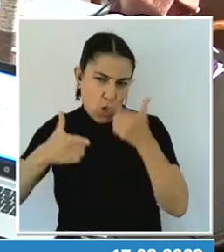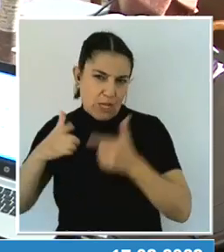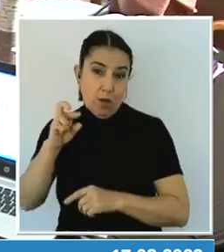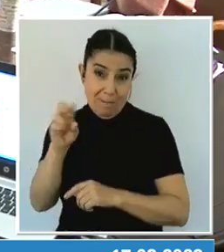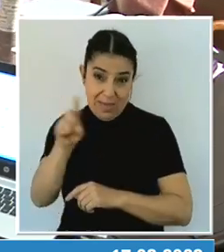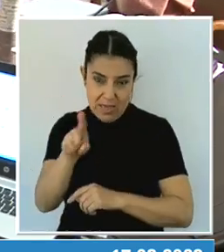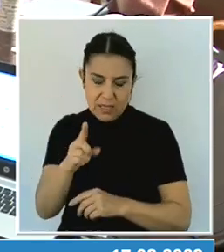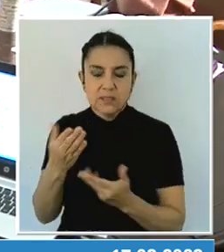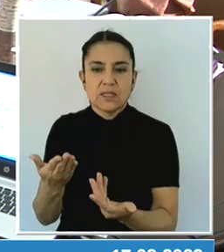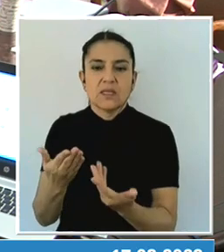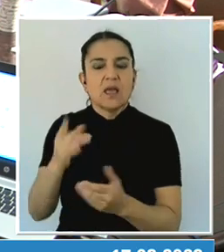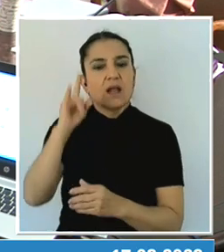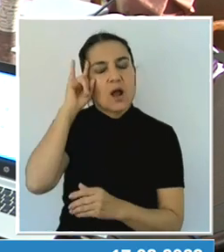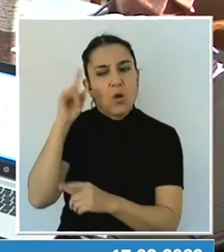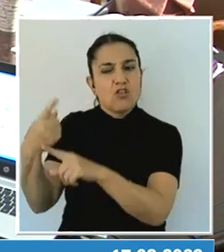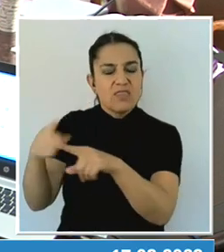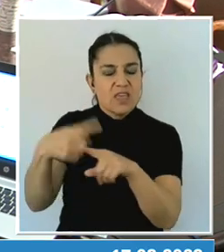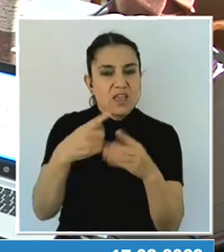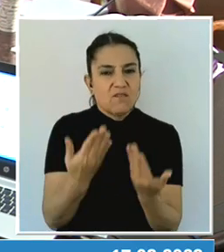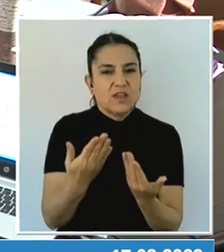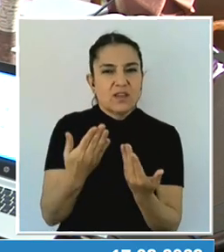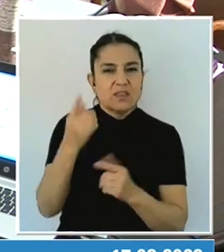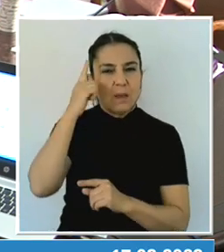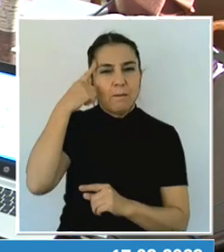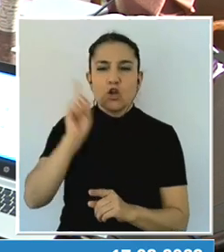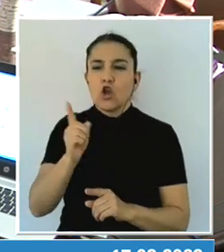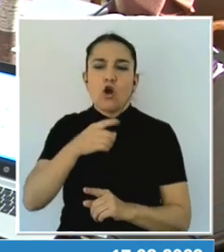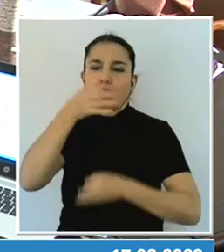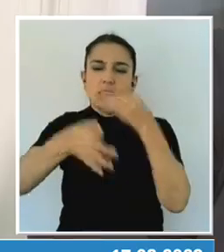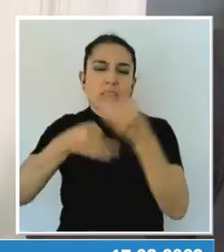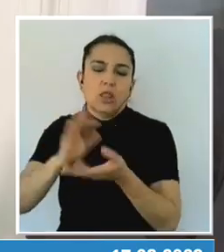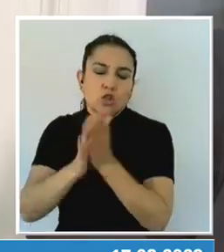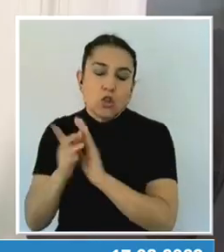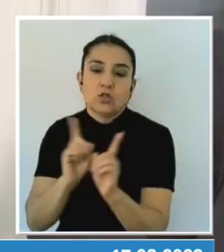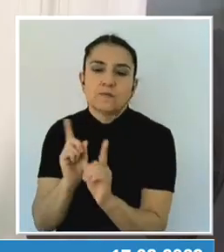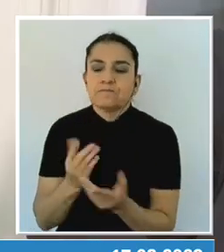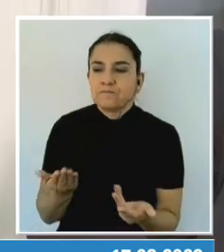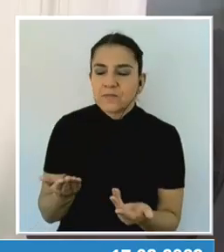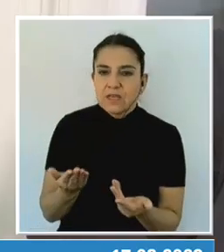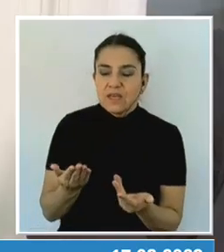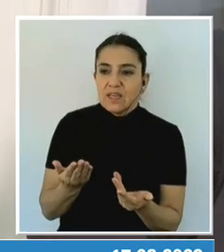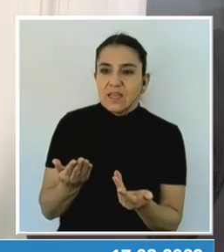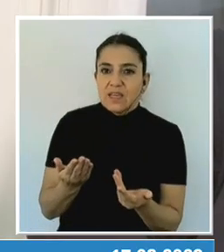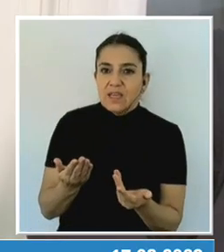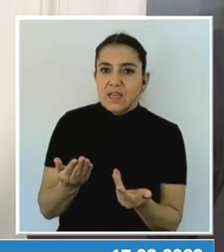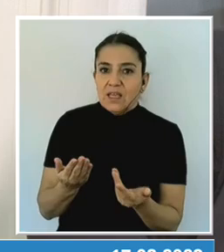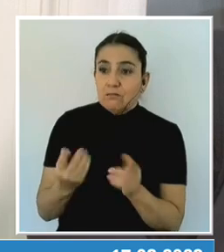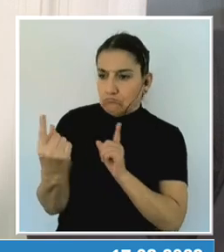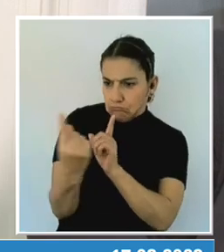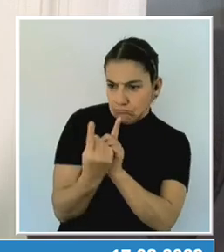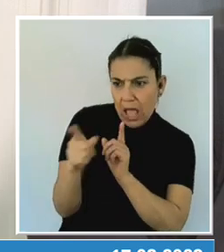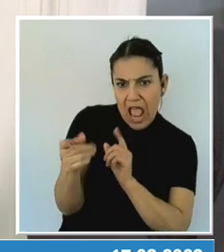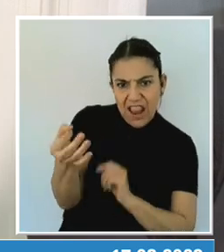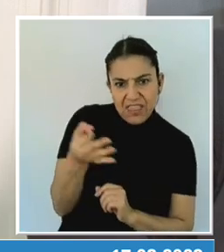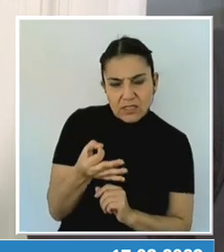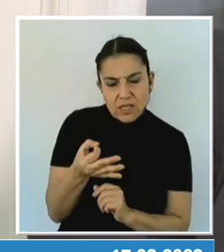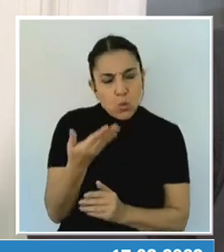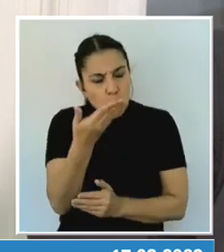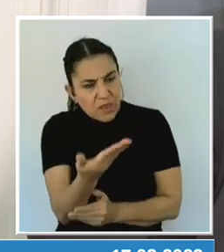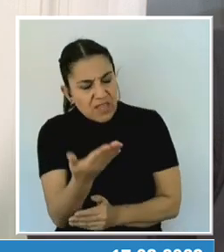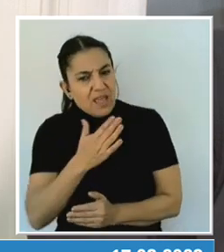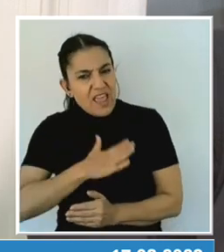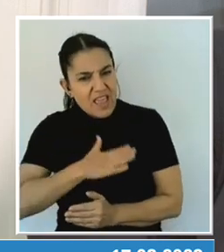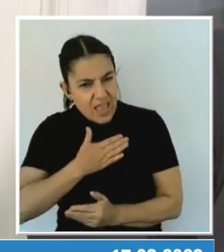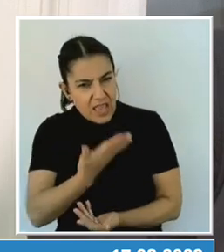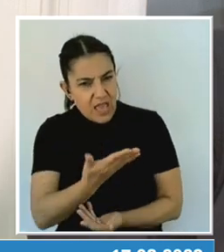recuerdo a varios, pero no quiero detenerme ahora en eso. Y usted me decía, ¿qué quiere obtener de esta gente que viene